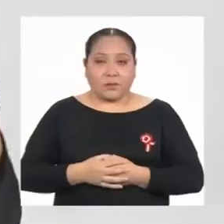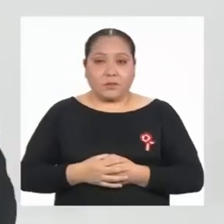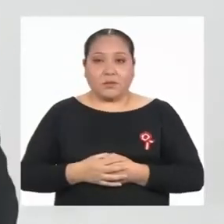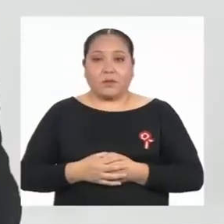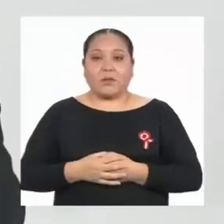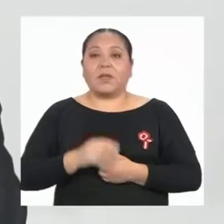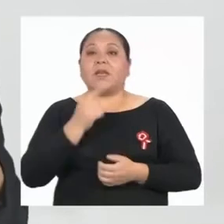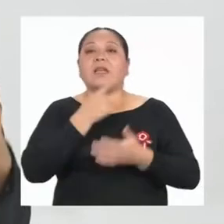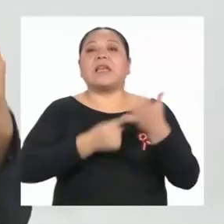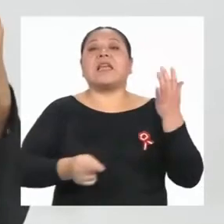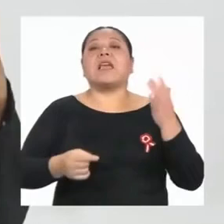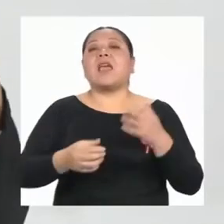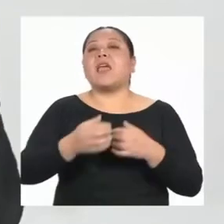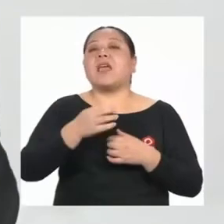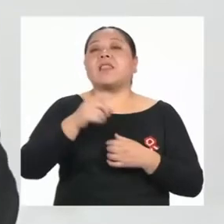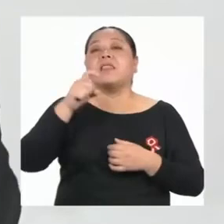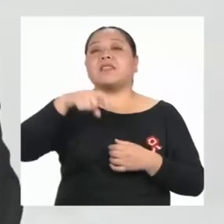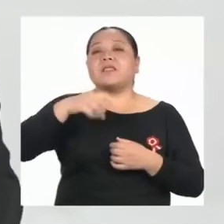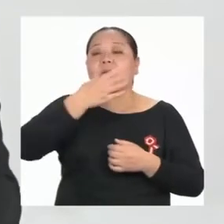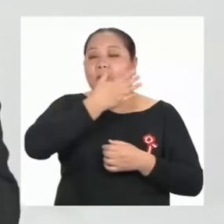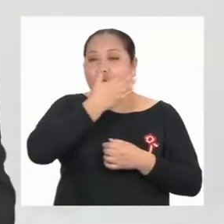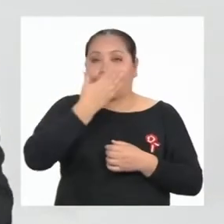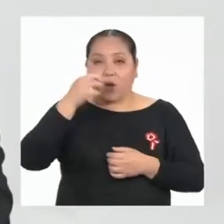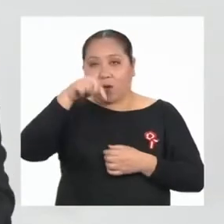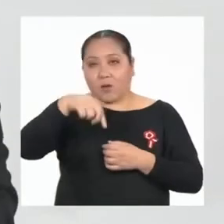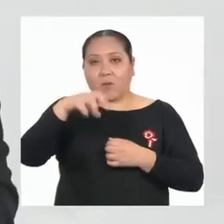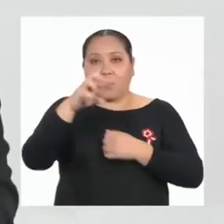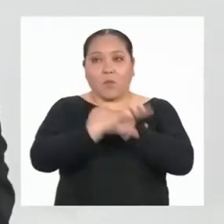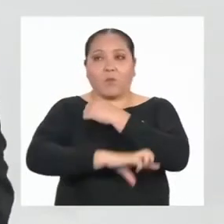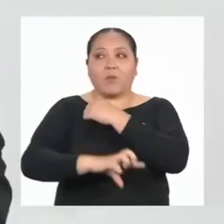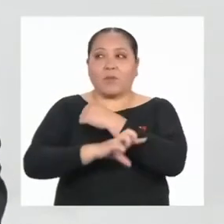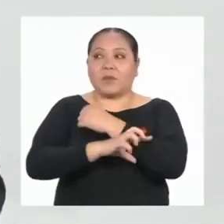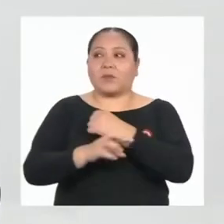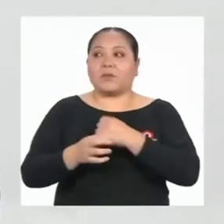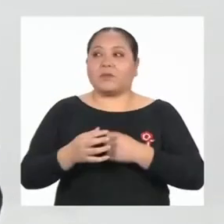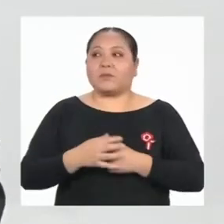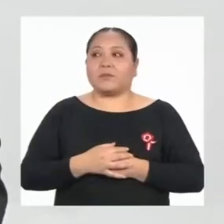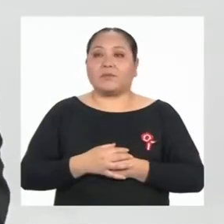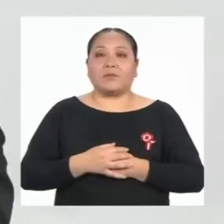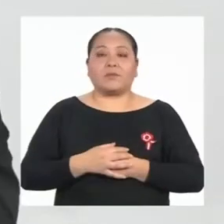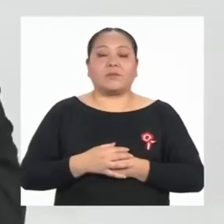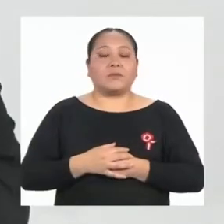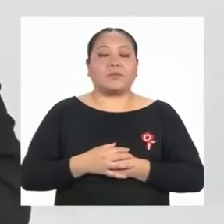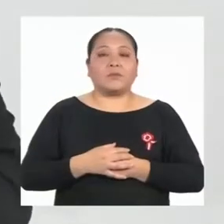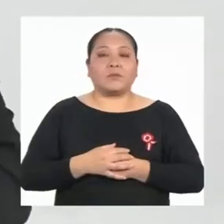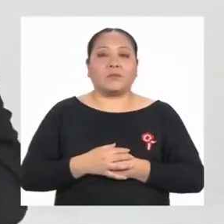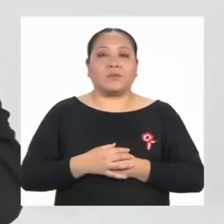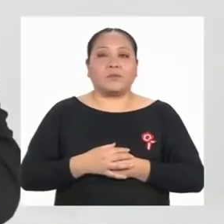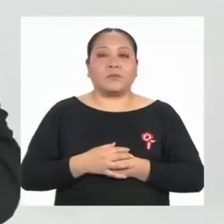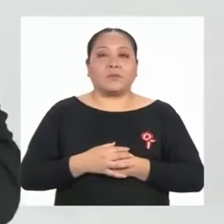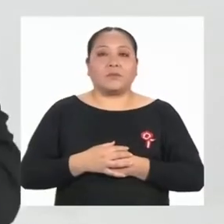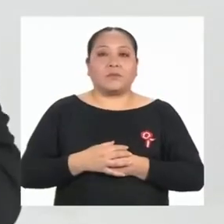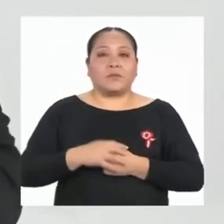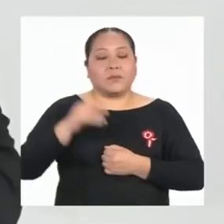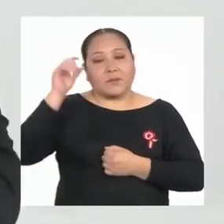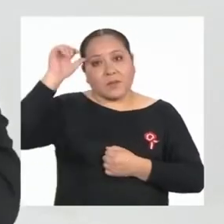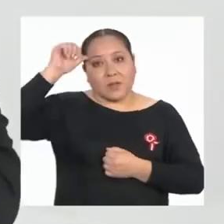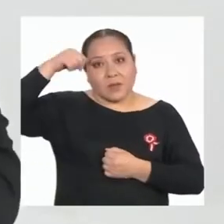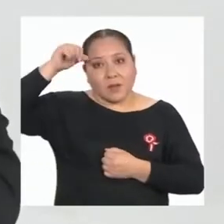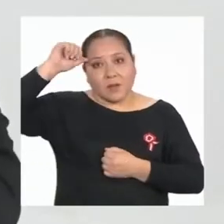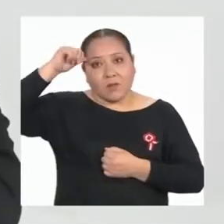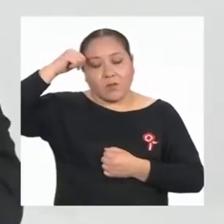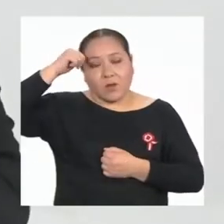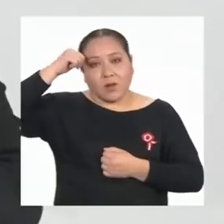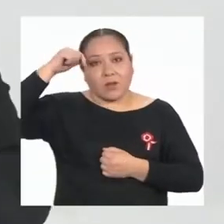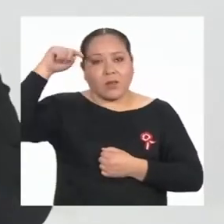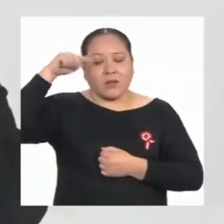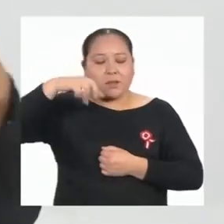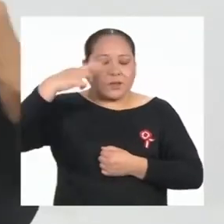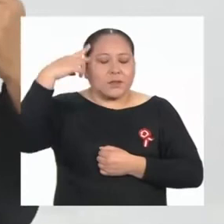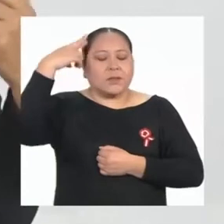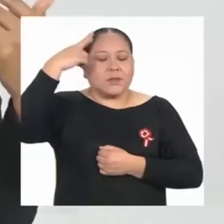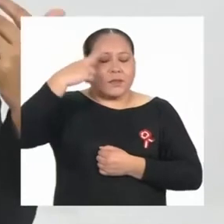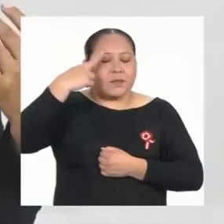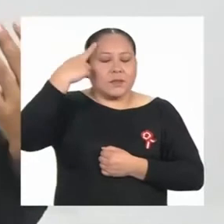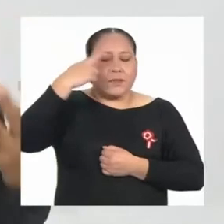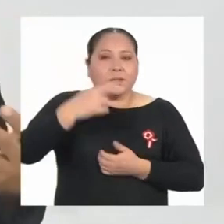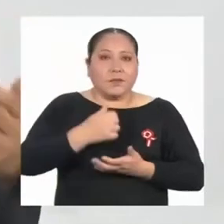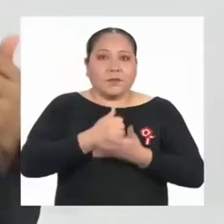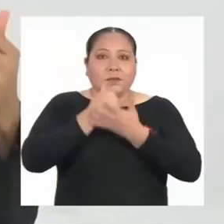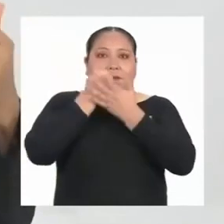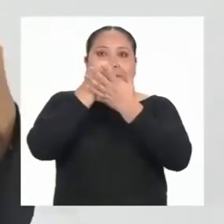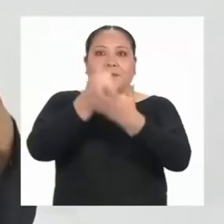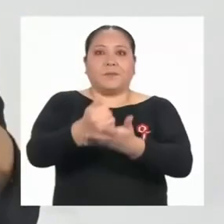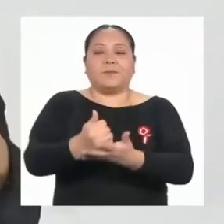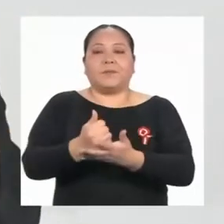que debemos mejorar como personas. Recuerden, nuestras reflexiones son insumos para